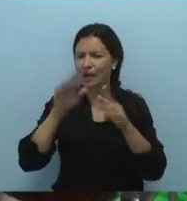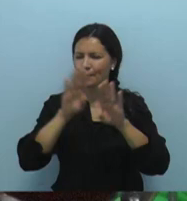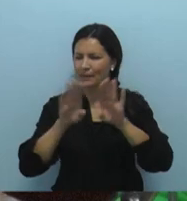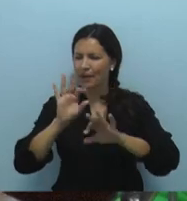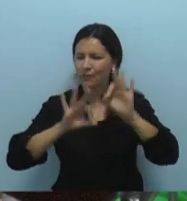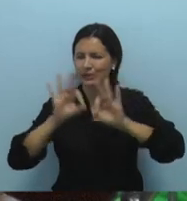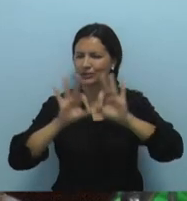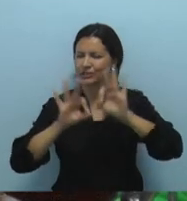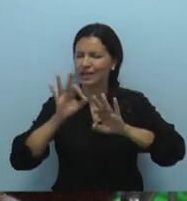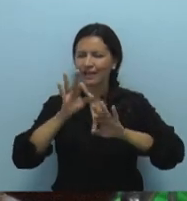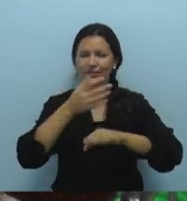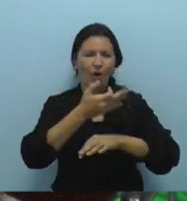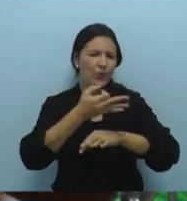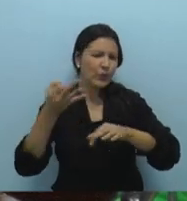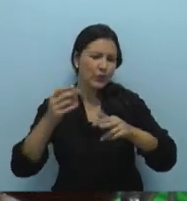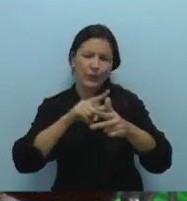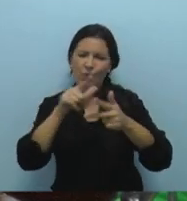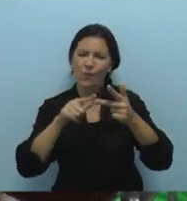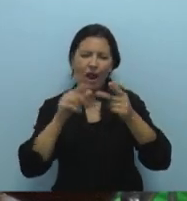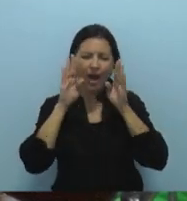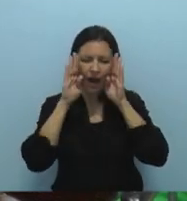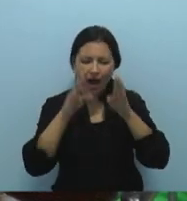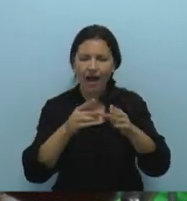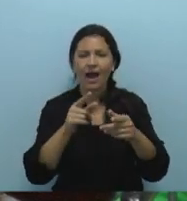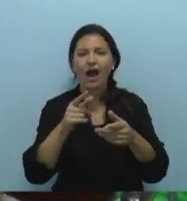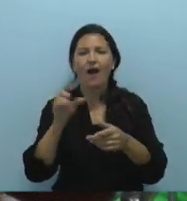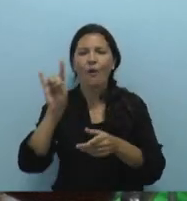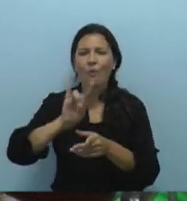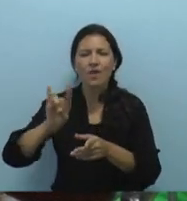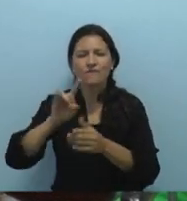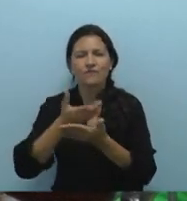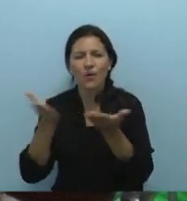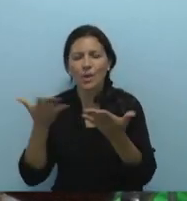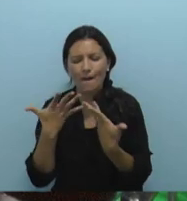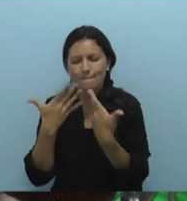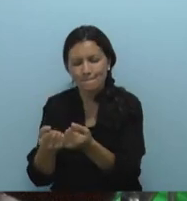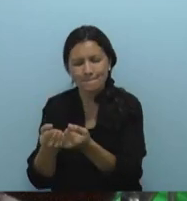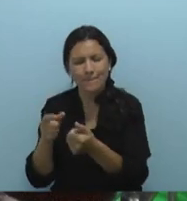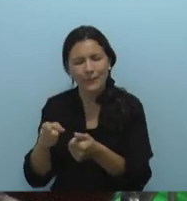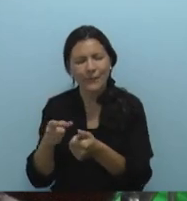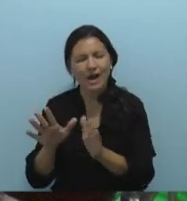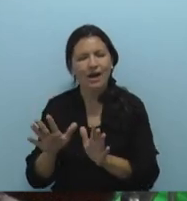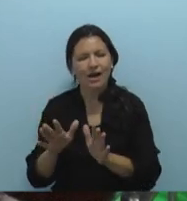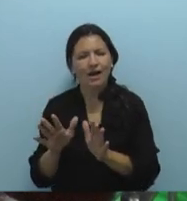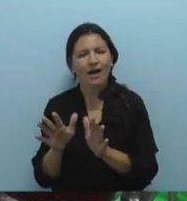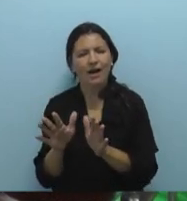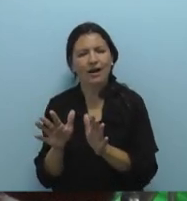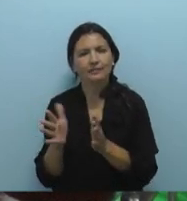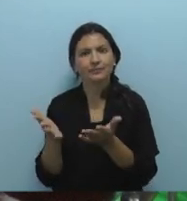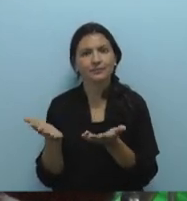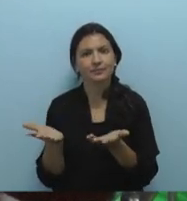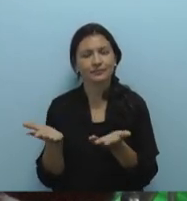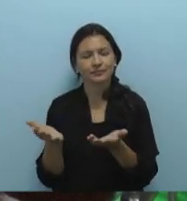defender la universidad pública, Y lo